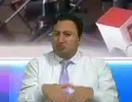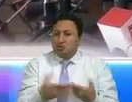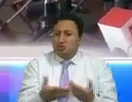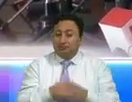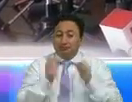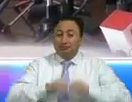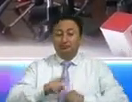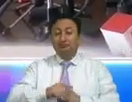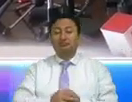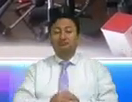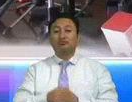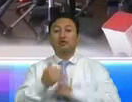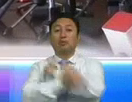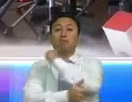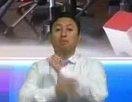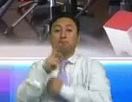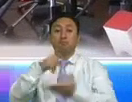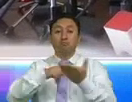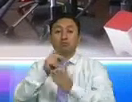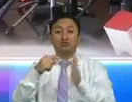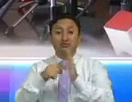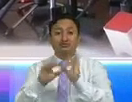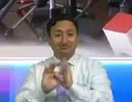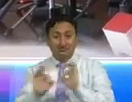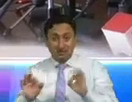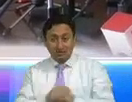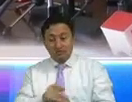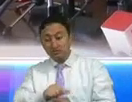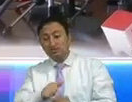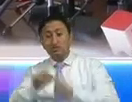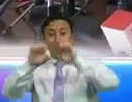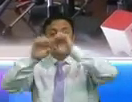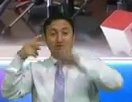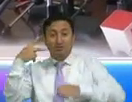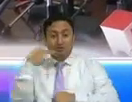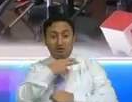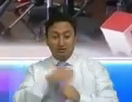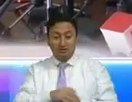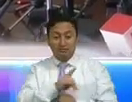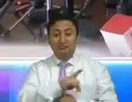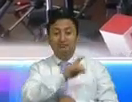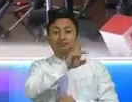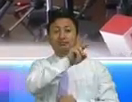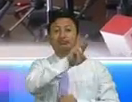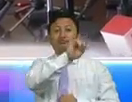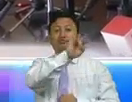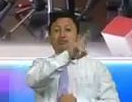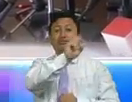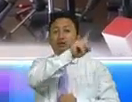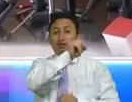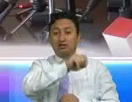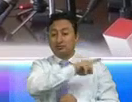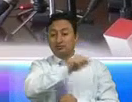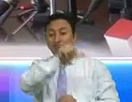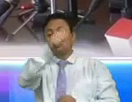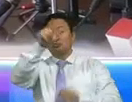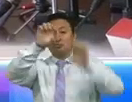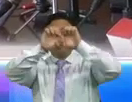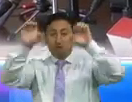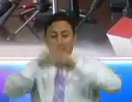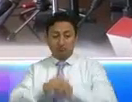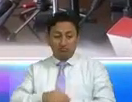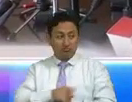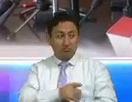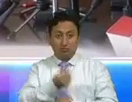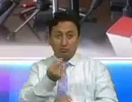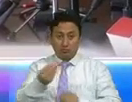paraísos fiscales y empresas de papel odebrecht pagó coimas al señor ribera a través de gloria international en